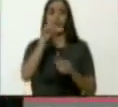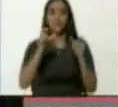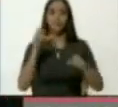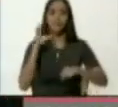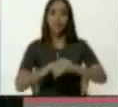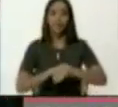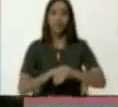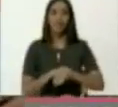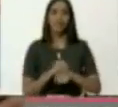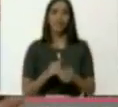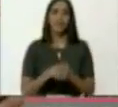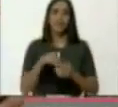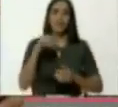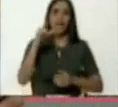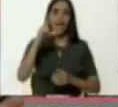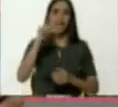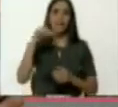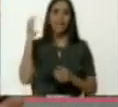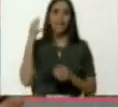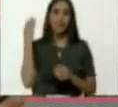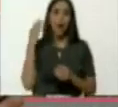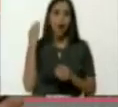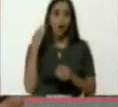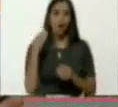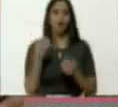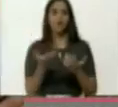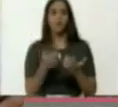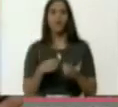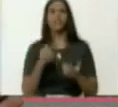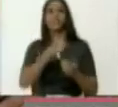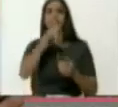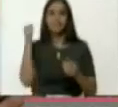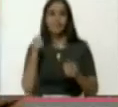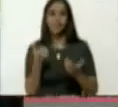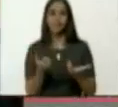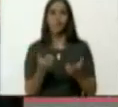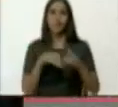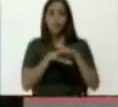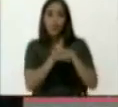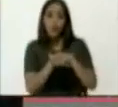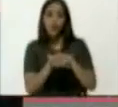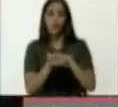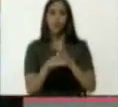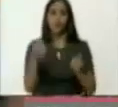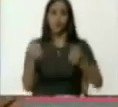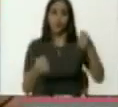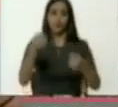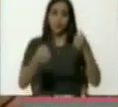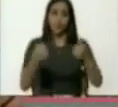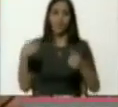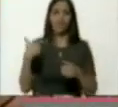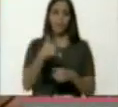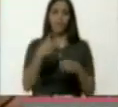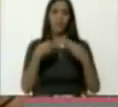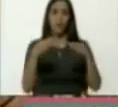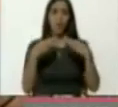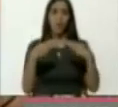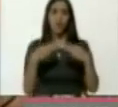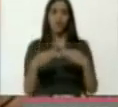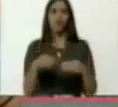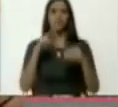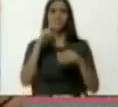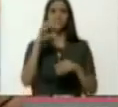el delincuente alias Caricuado, con prontuario policial por narcotráfico, quienes transportaban de manera oculta en un vehículo de transporte público Yutón 100